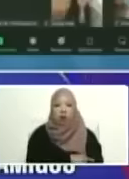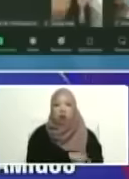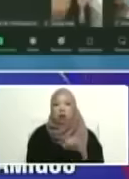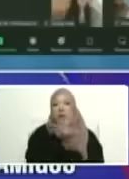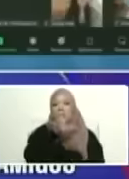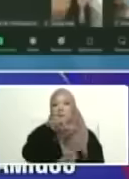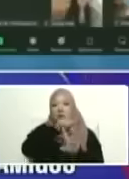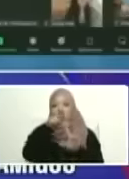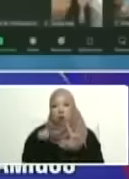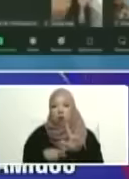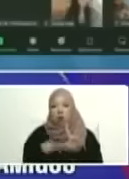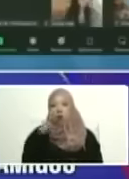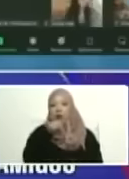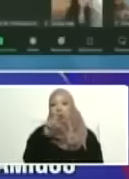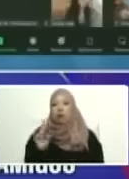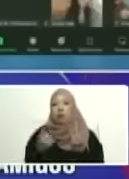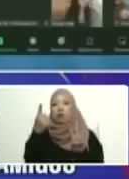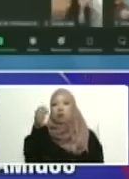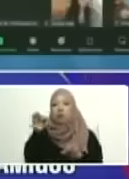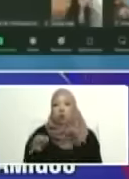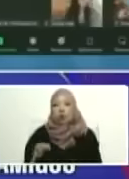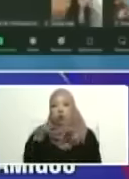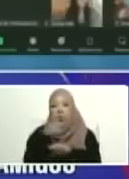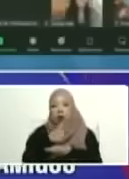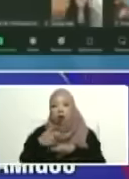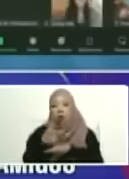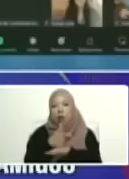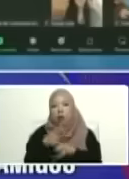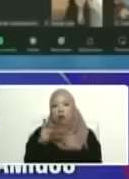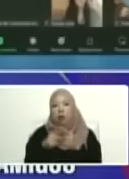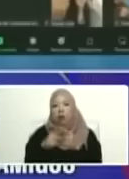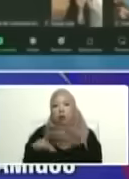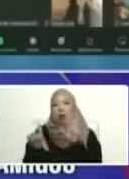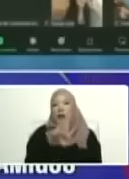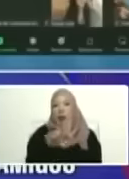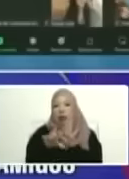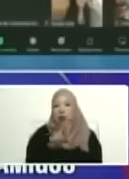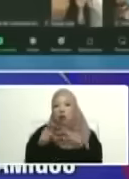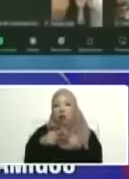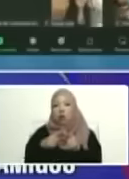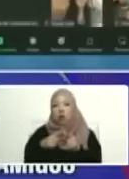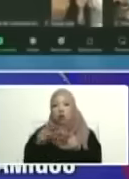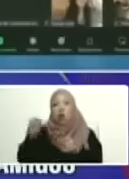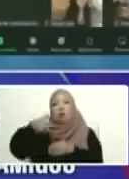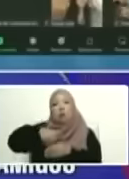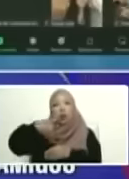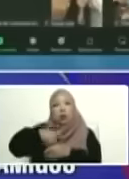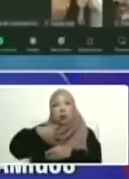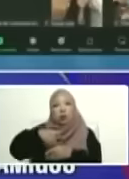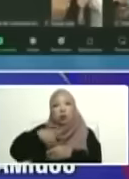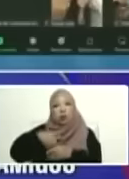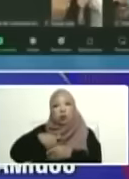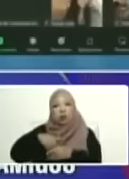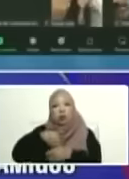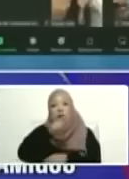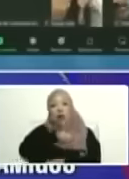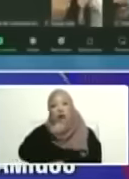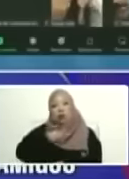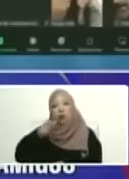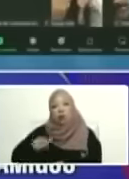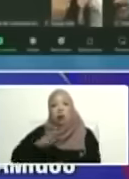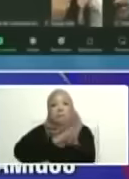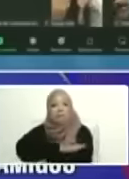poderes: ejecutivo, judicial, legislativo, pero además tenemos el poder electoral y el poder ciudadano o poder